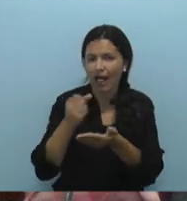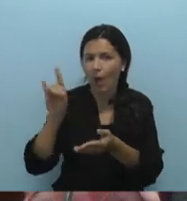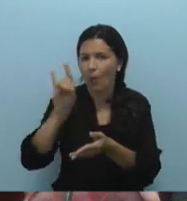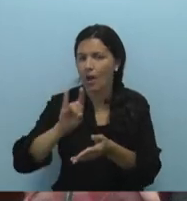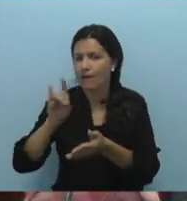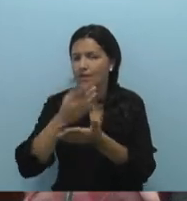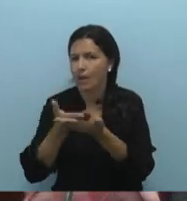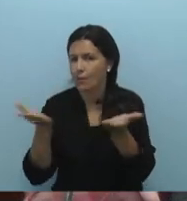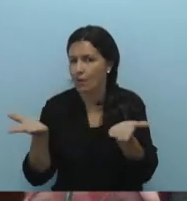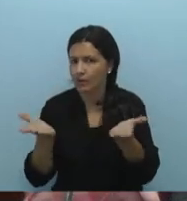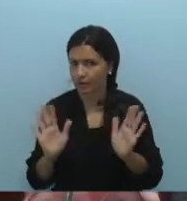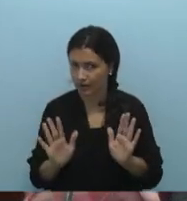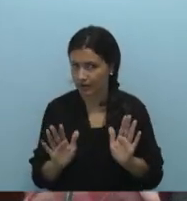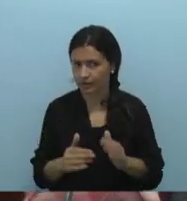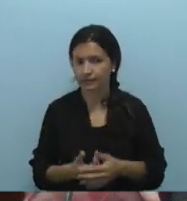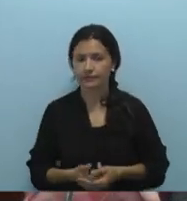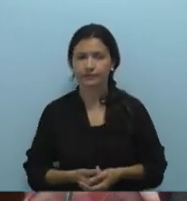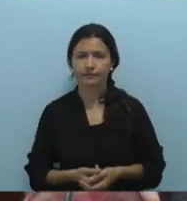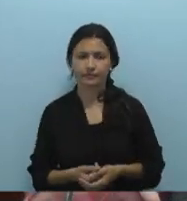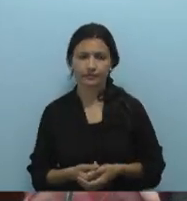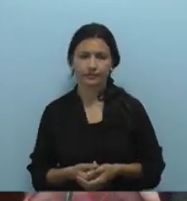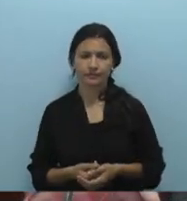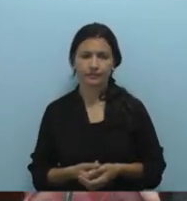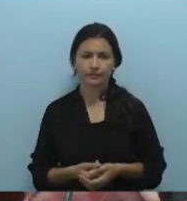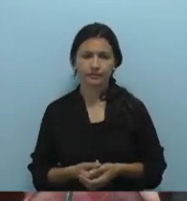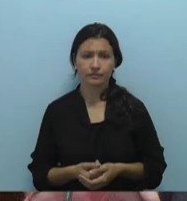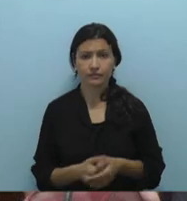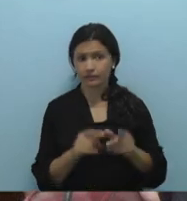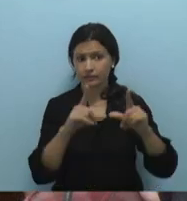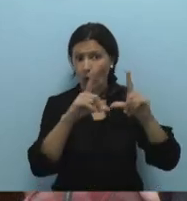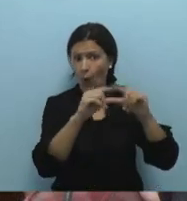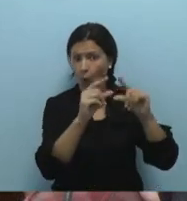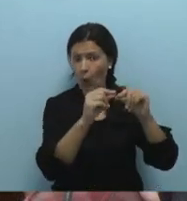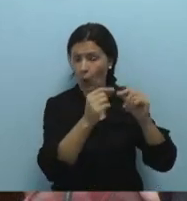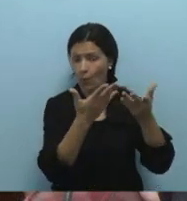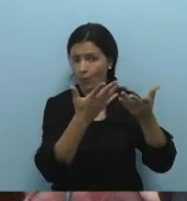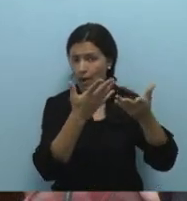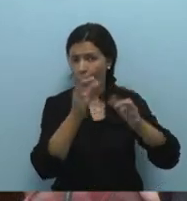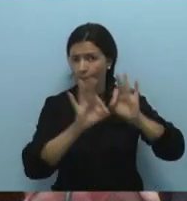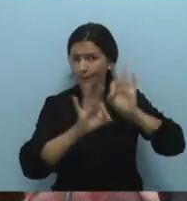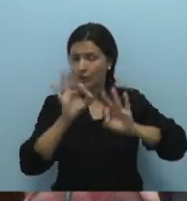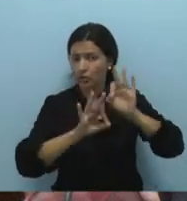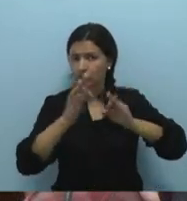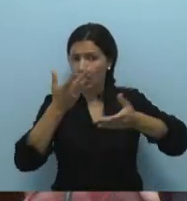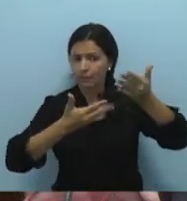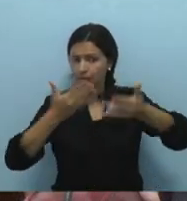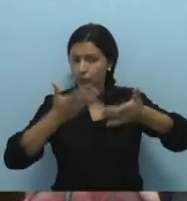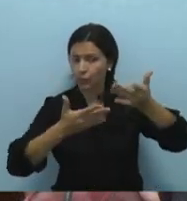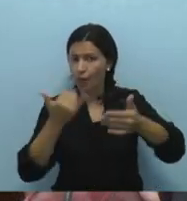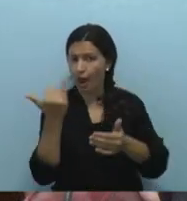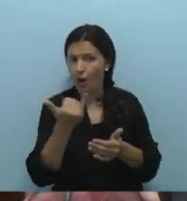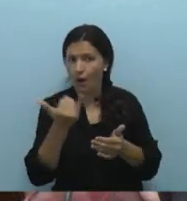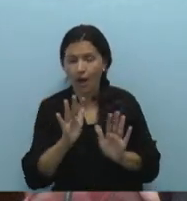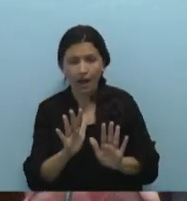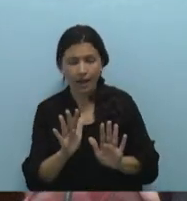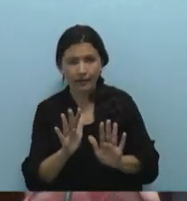públicas. Y esto no lo digo de una manera simbólica, está en los números, está expresado en el proyecto de presupuesto que se pretende votar